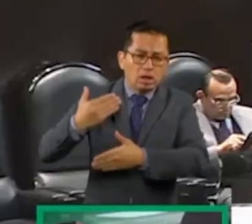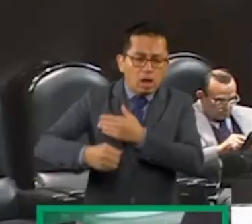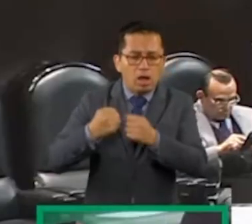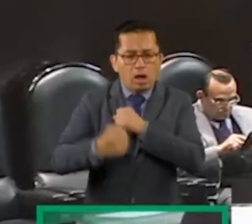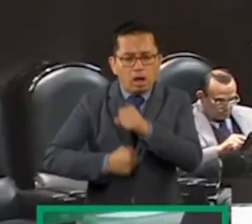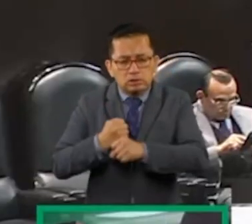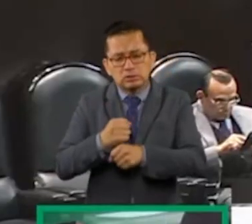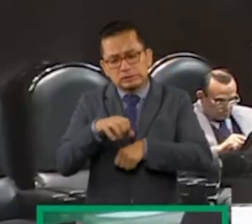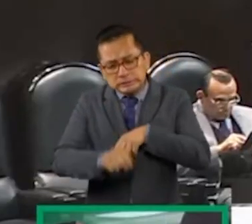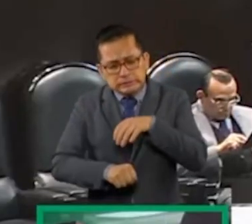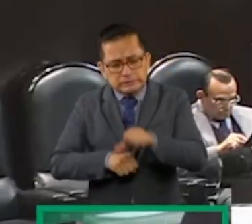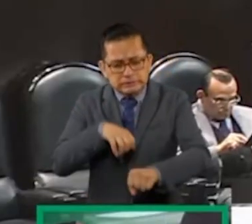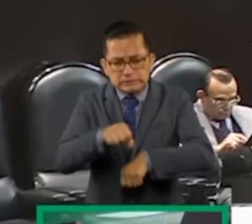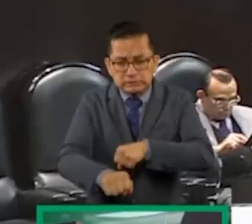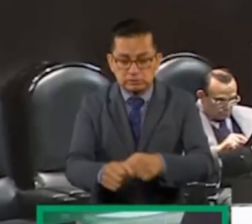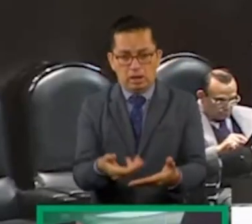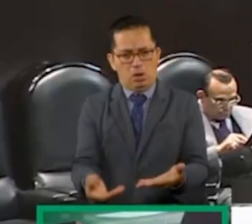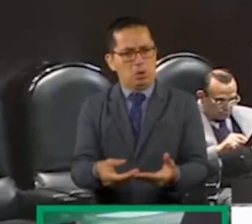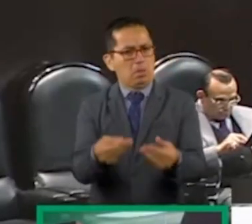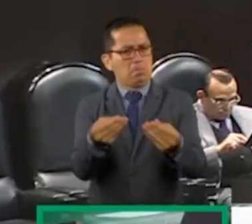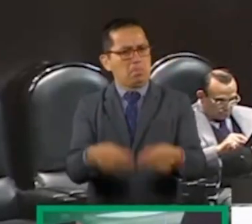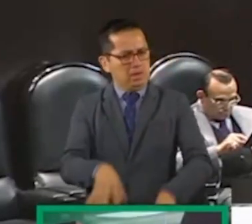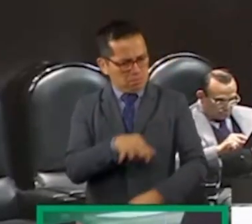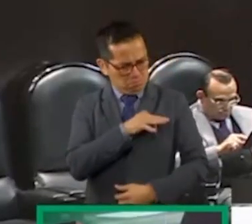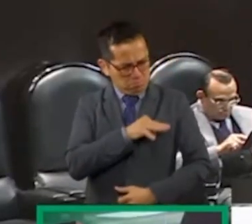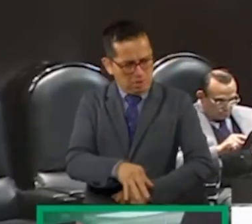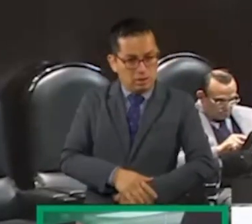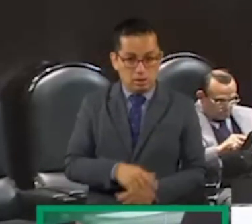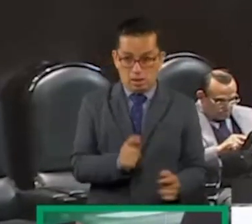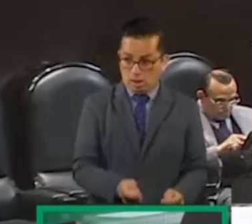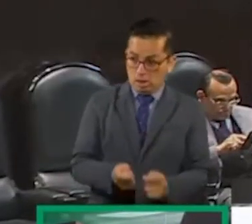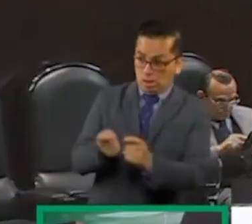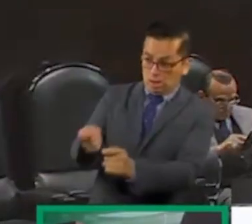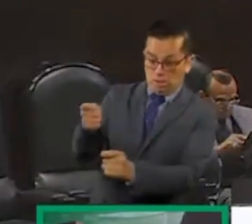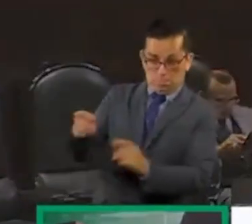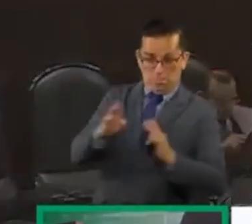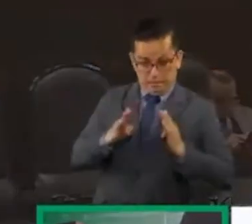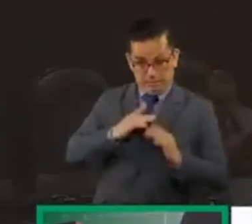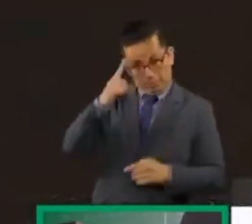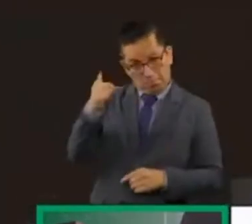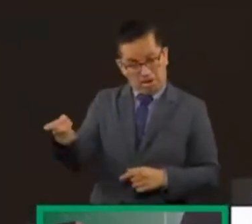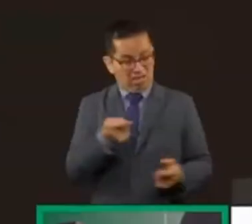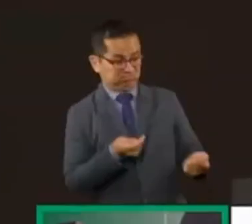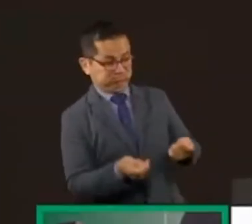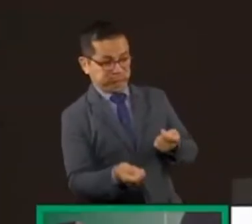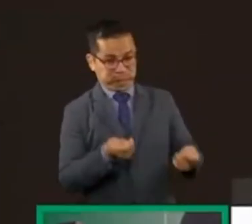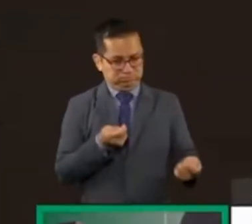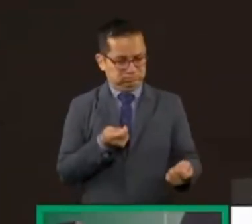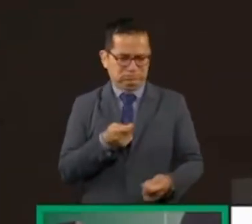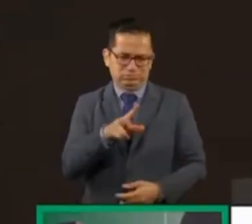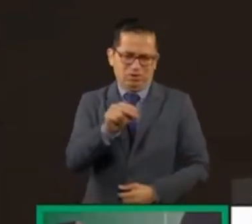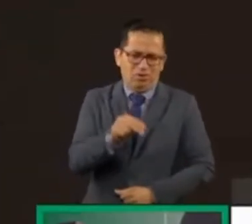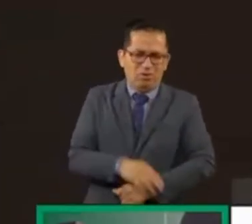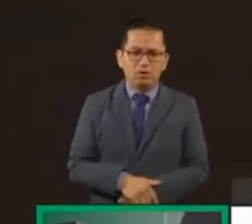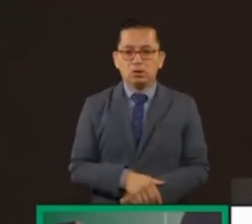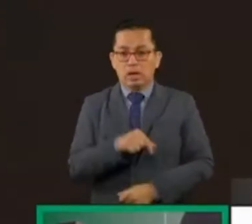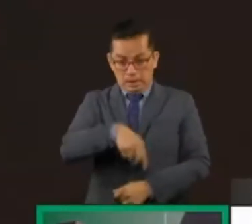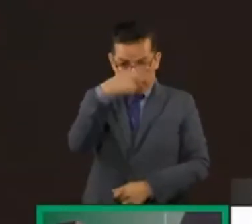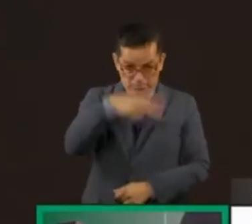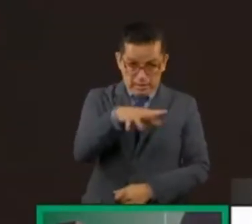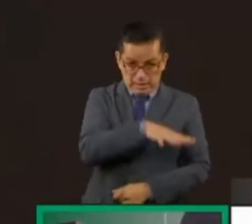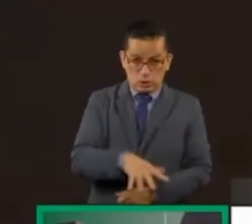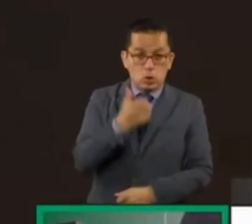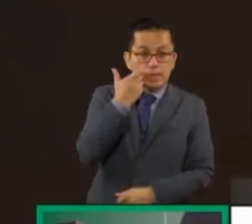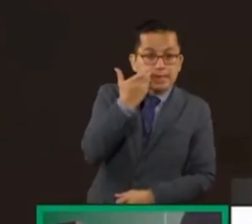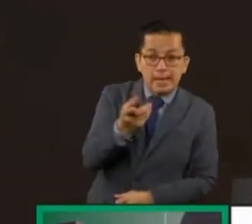el futuro de México a una estrategia de control y miedo. México no quiere más soldados en las calles.